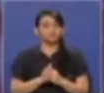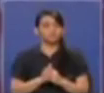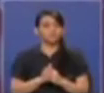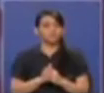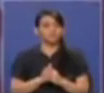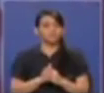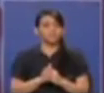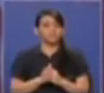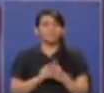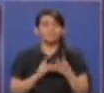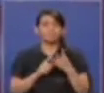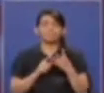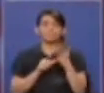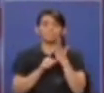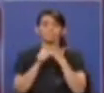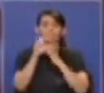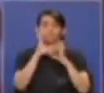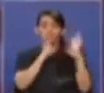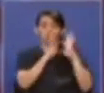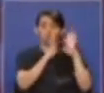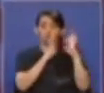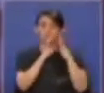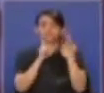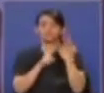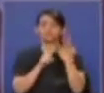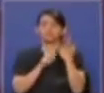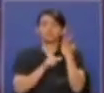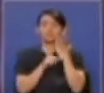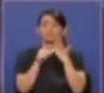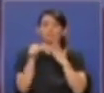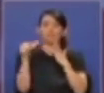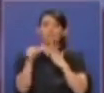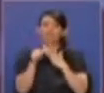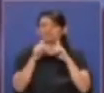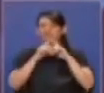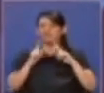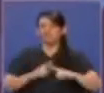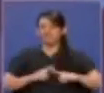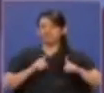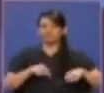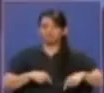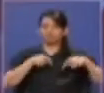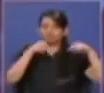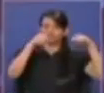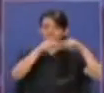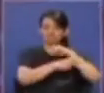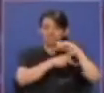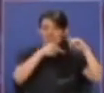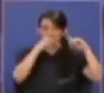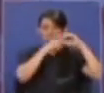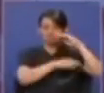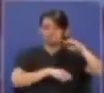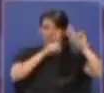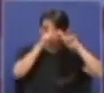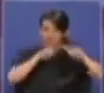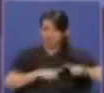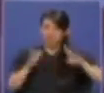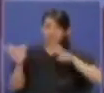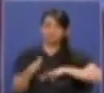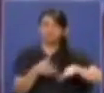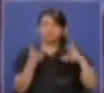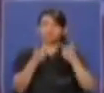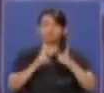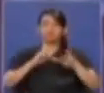Salud, Augusto Espín, ministro de Telecomunicaciones, Pedro Merizalde, ministro de Hidrocarburos, estuvo compañeros y compañeras de